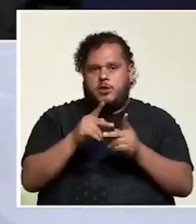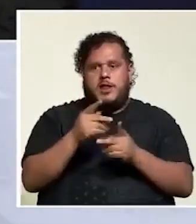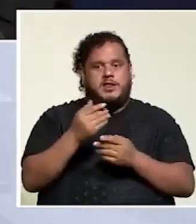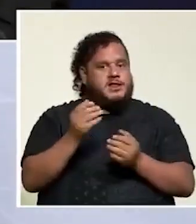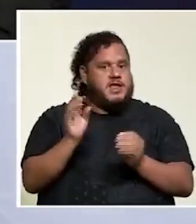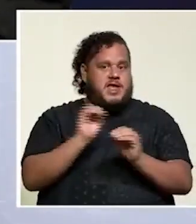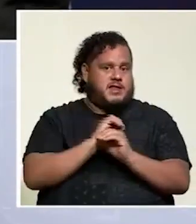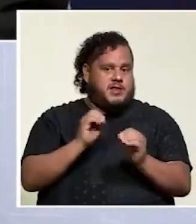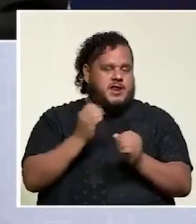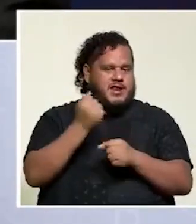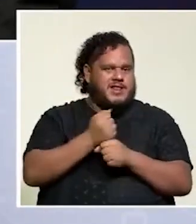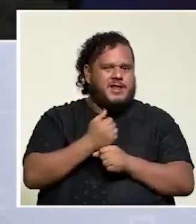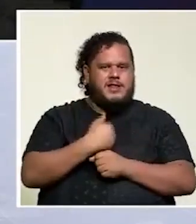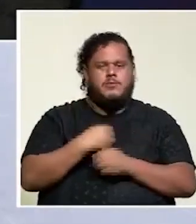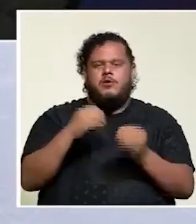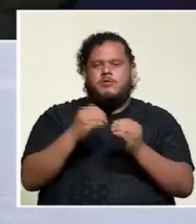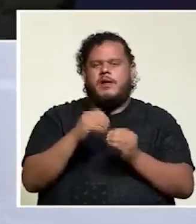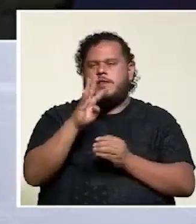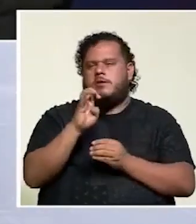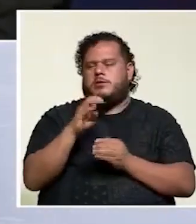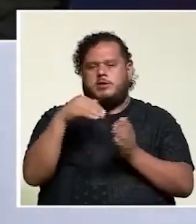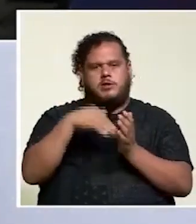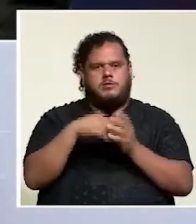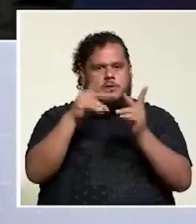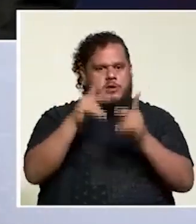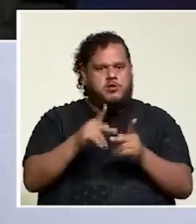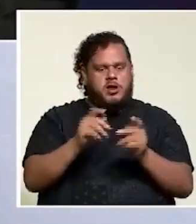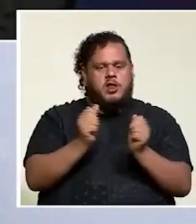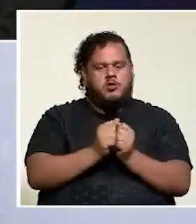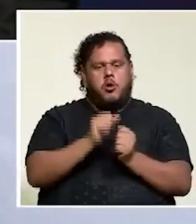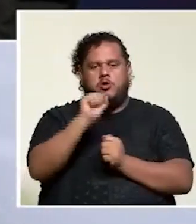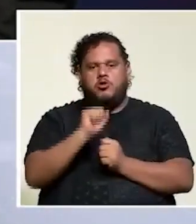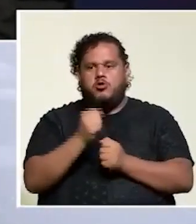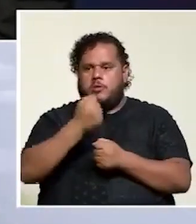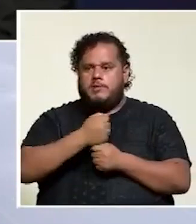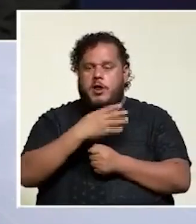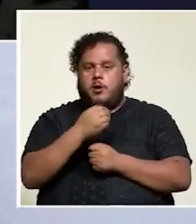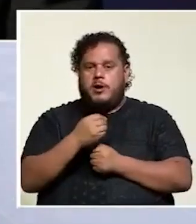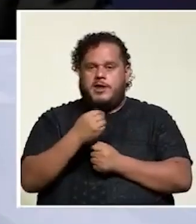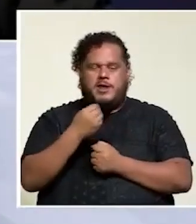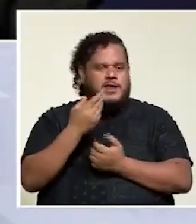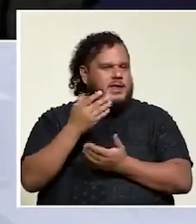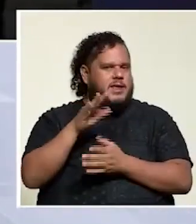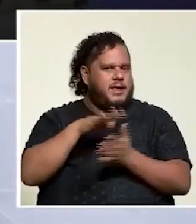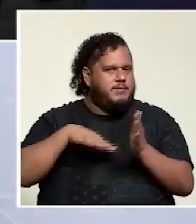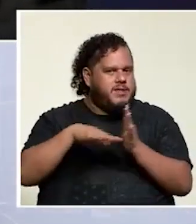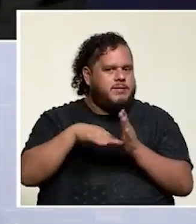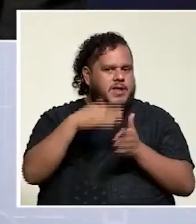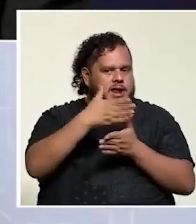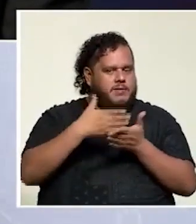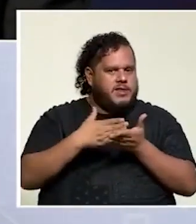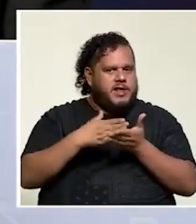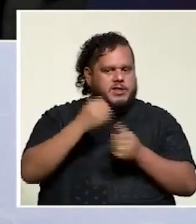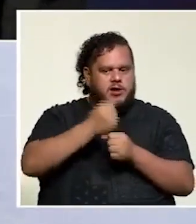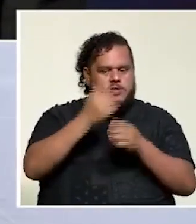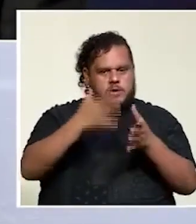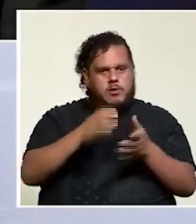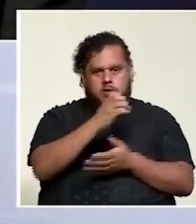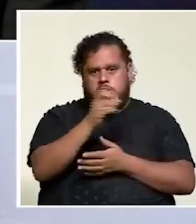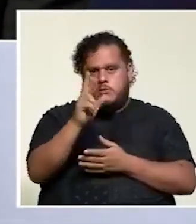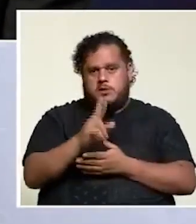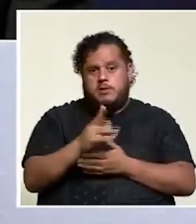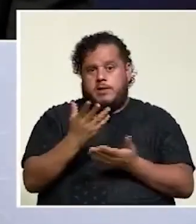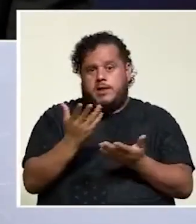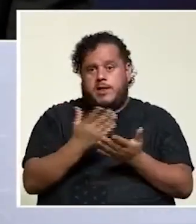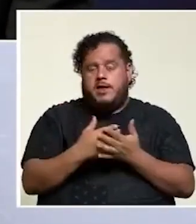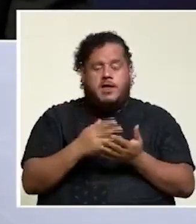desempleadas hoy, tenemos más de 400.000 personas con subempleo, y prácticamente la mitad de los trabajadores costarricenses están